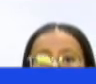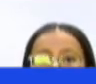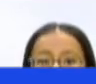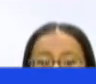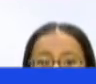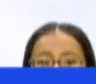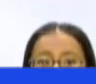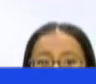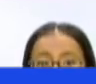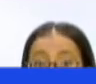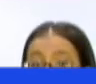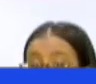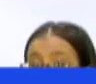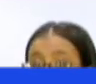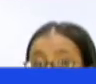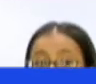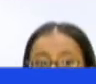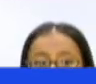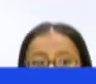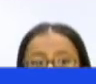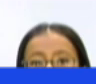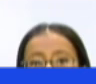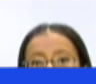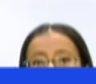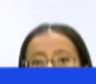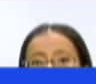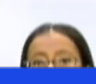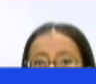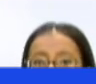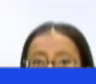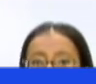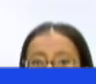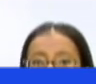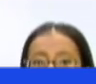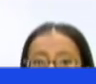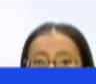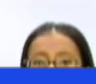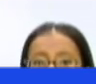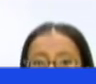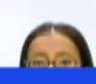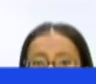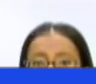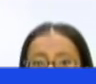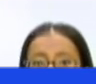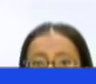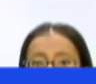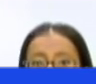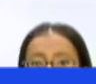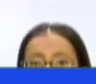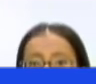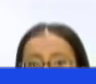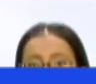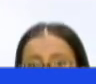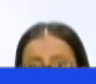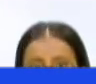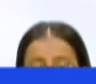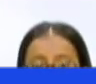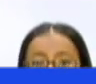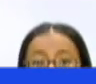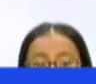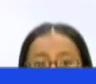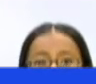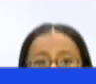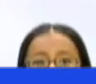Caso número uno, Mauricio Villeda, ex candidato presidencial del Partido Liberal y